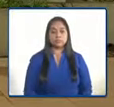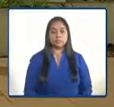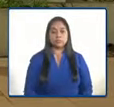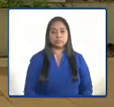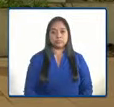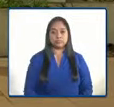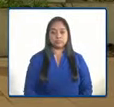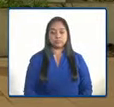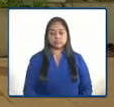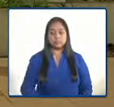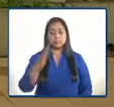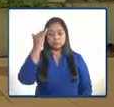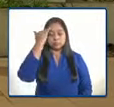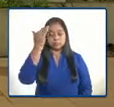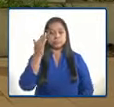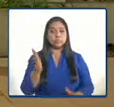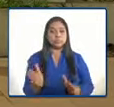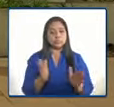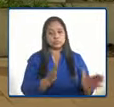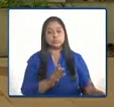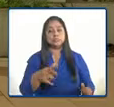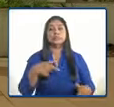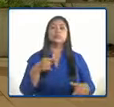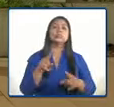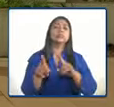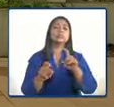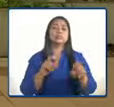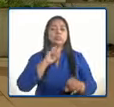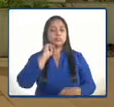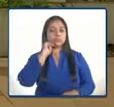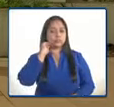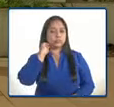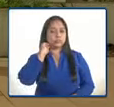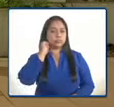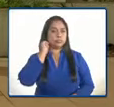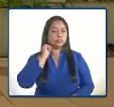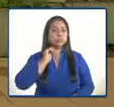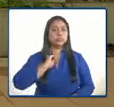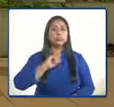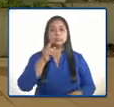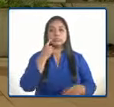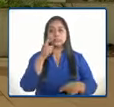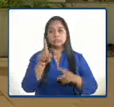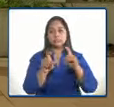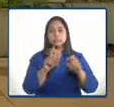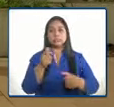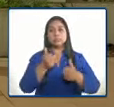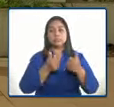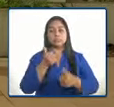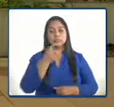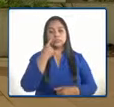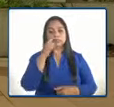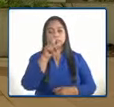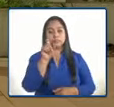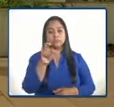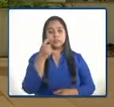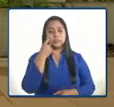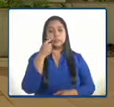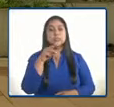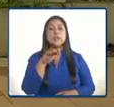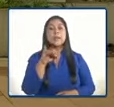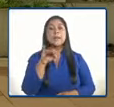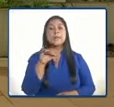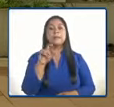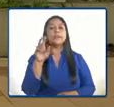Gracias, señor director. Ahora, pues, hay unas dudas que tiene la prensa. Pregunta Michelle del CID de